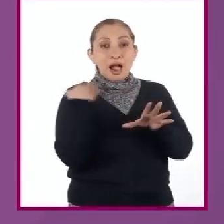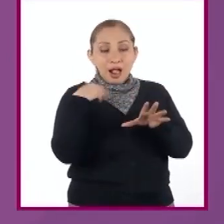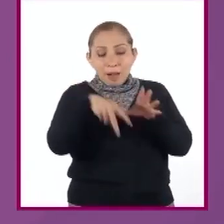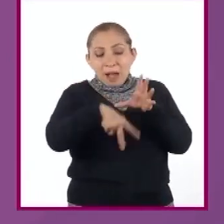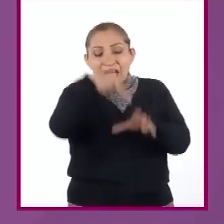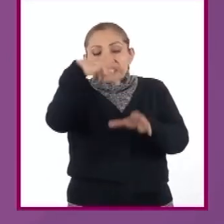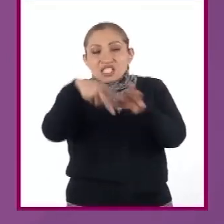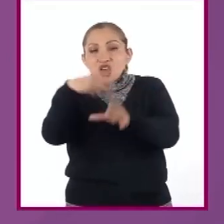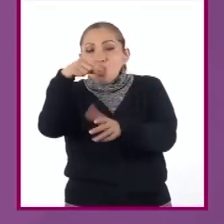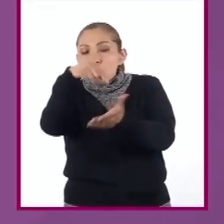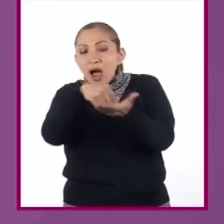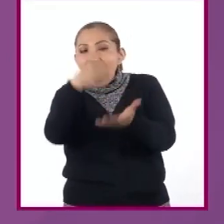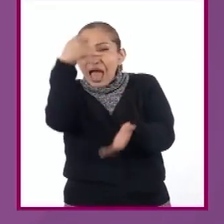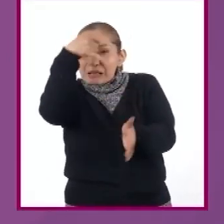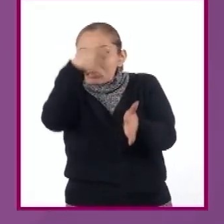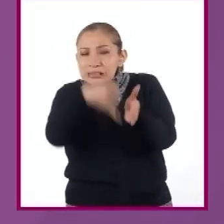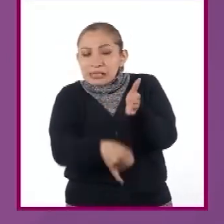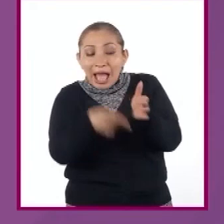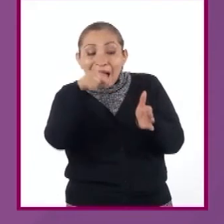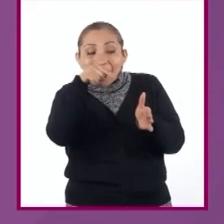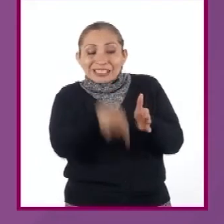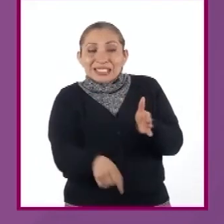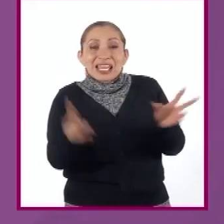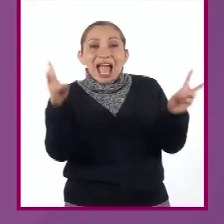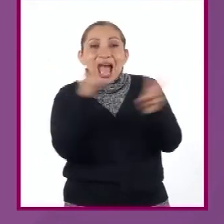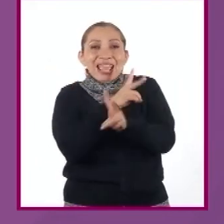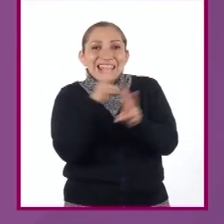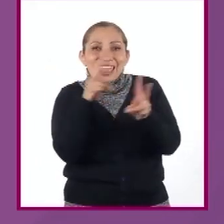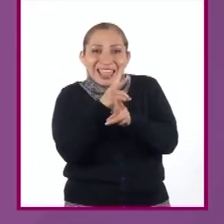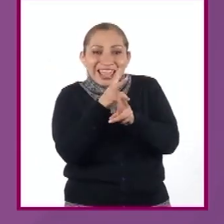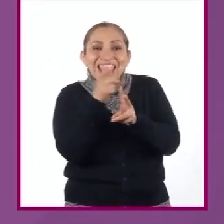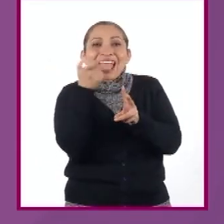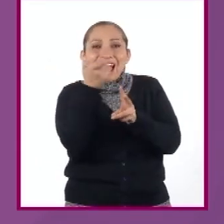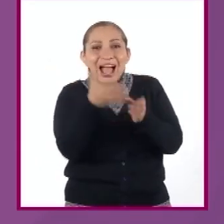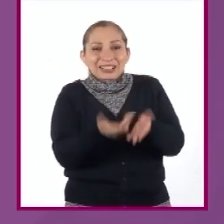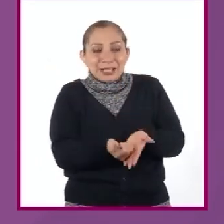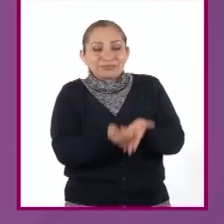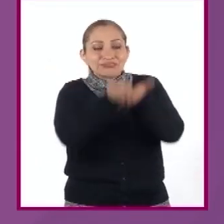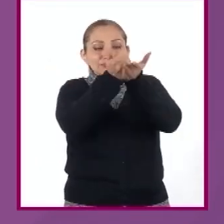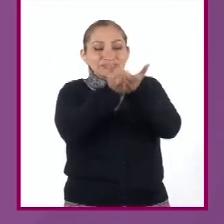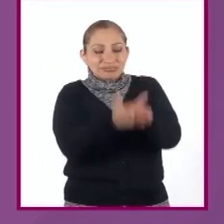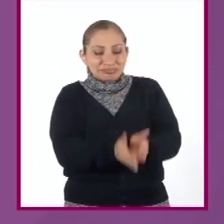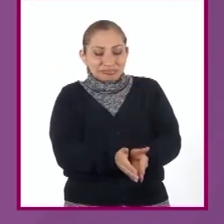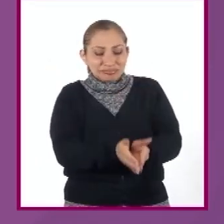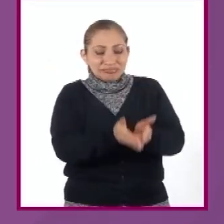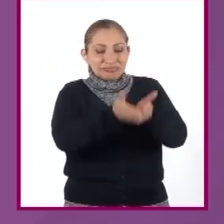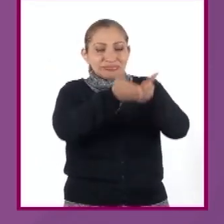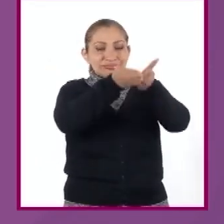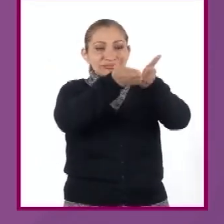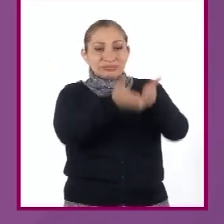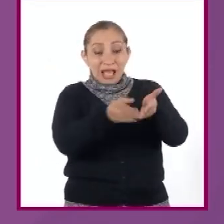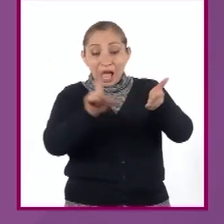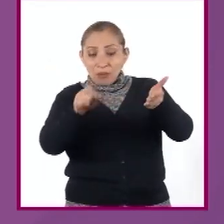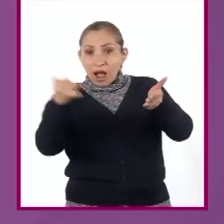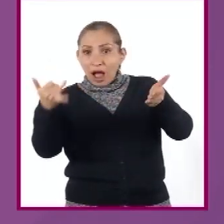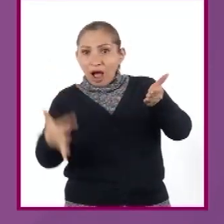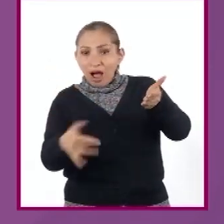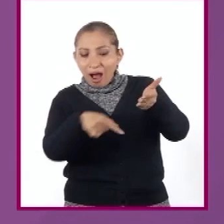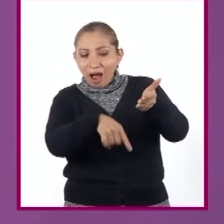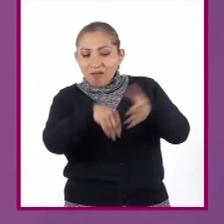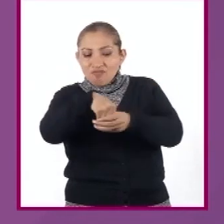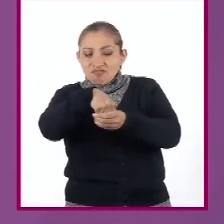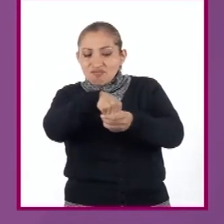espacios vacíos en su interior. Ahí albergan aire, lo que hace que la densidad del barco sea menor a la del agua y